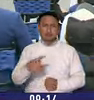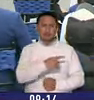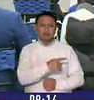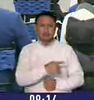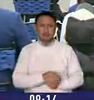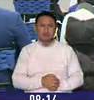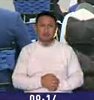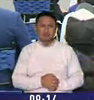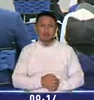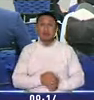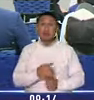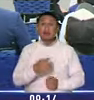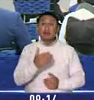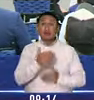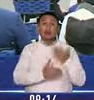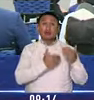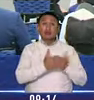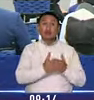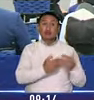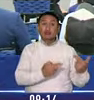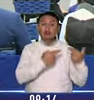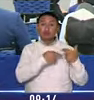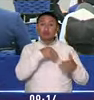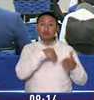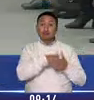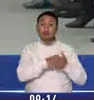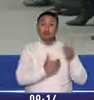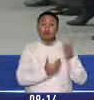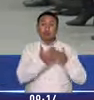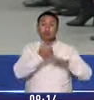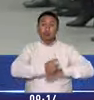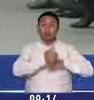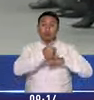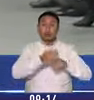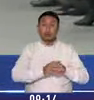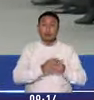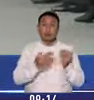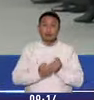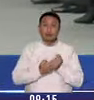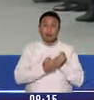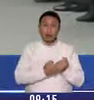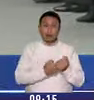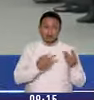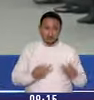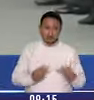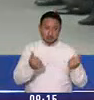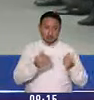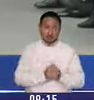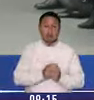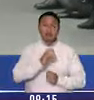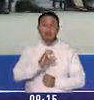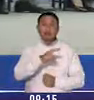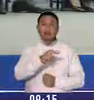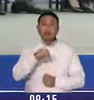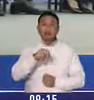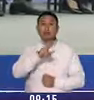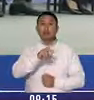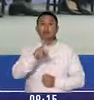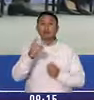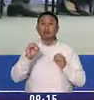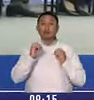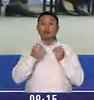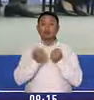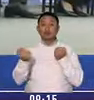panorama, y para evitar que en el marco de sus competencias las nuevas autoridades mal utilicen los recursos del país, el CNE junto a 21 organismos de